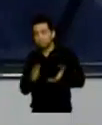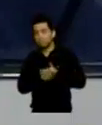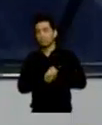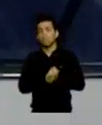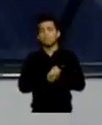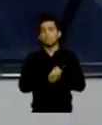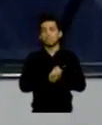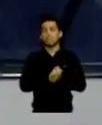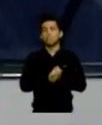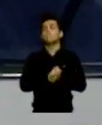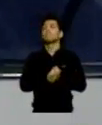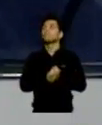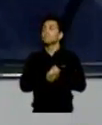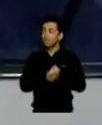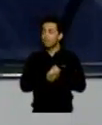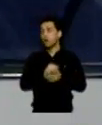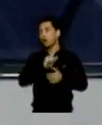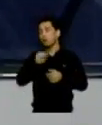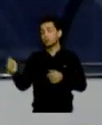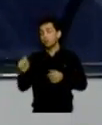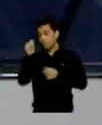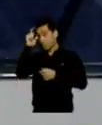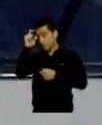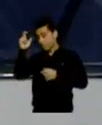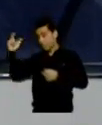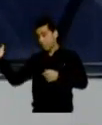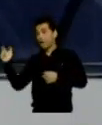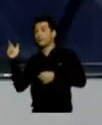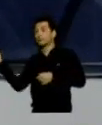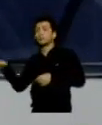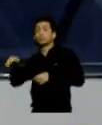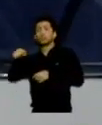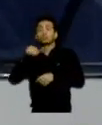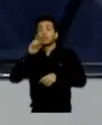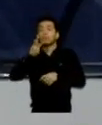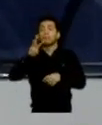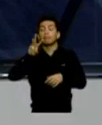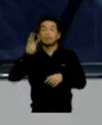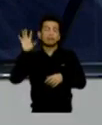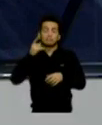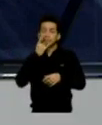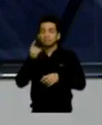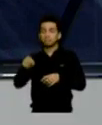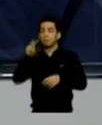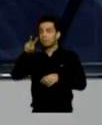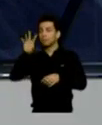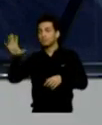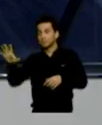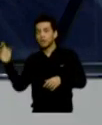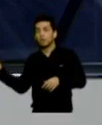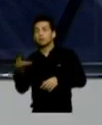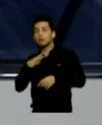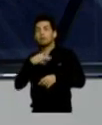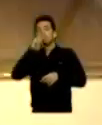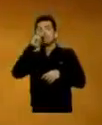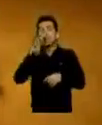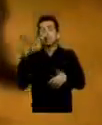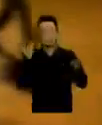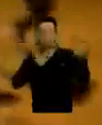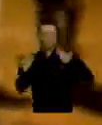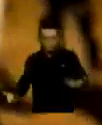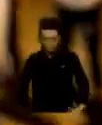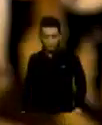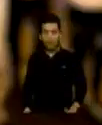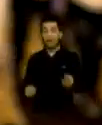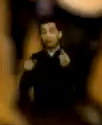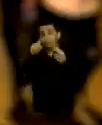y una balacera ocurrida en la zona 25 capitalina dejó como resultado tres heridos entre ellos dos menores de edad en